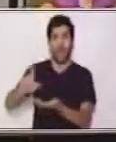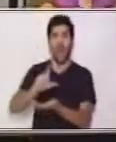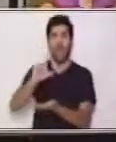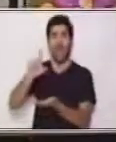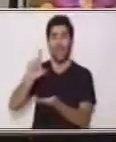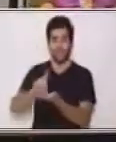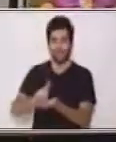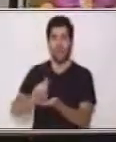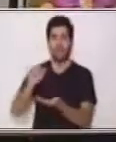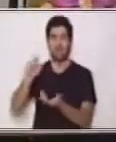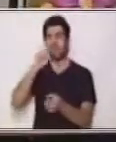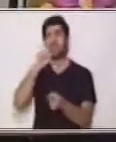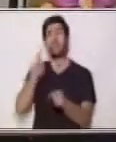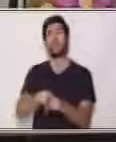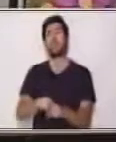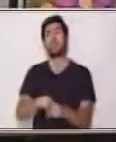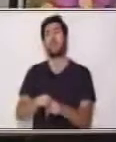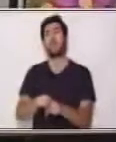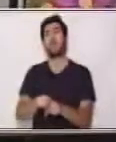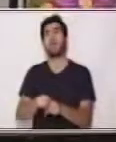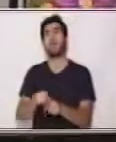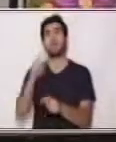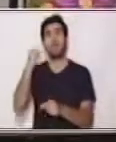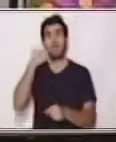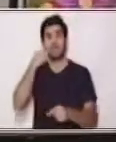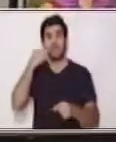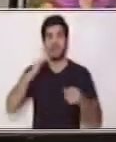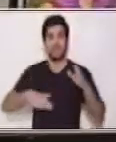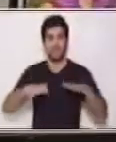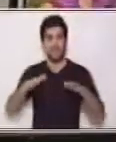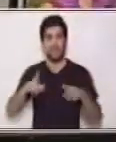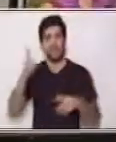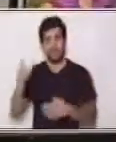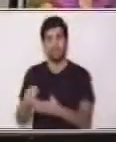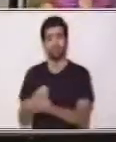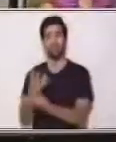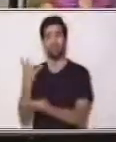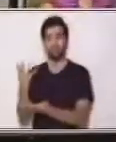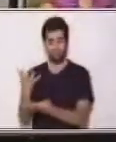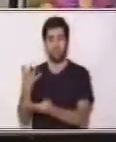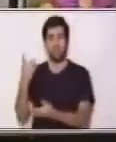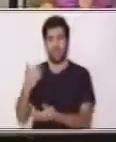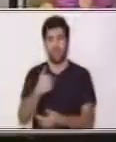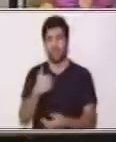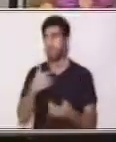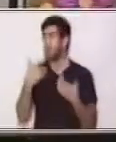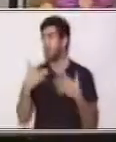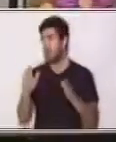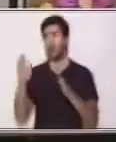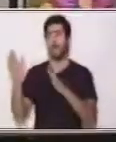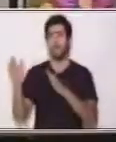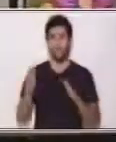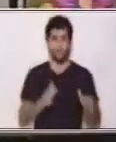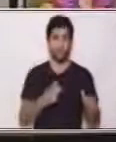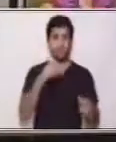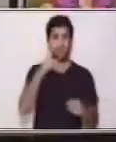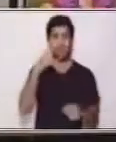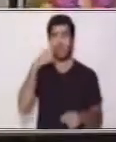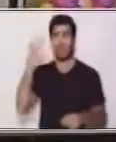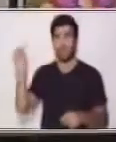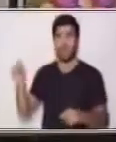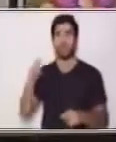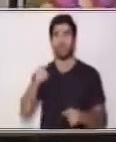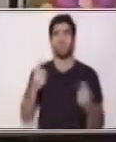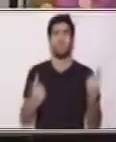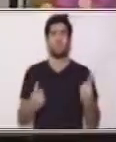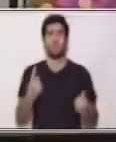el departamento de Izabal. Muy bien. ya que ya obtuvimos aquí, ya vemos, ¿cuál crees